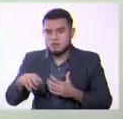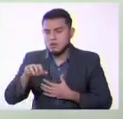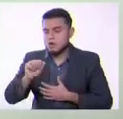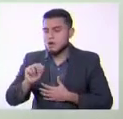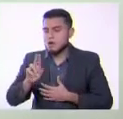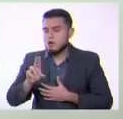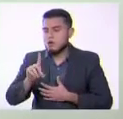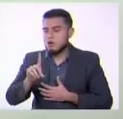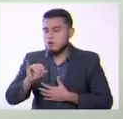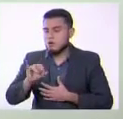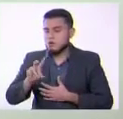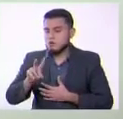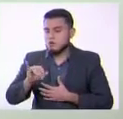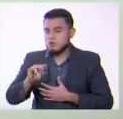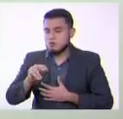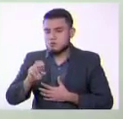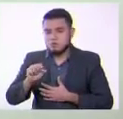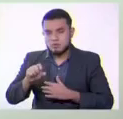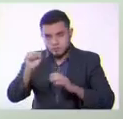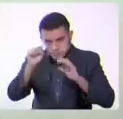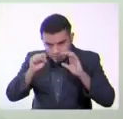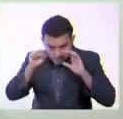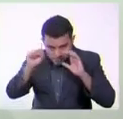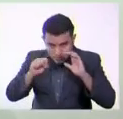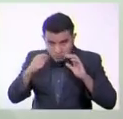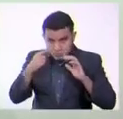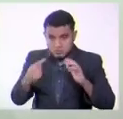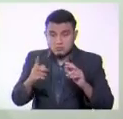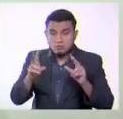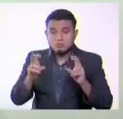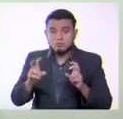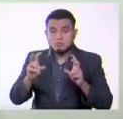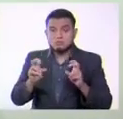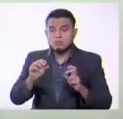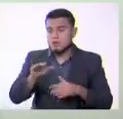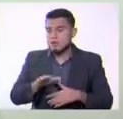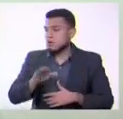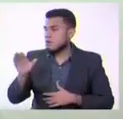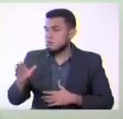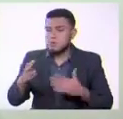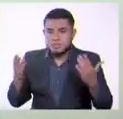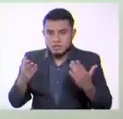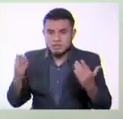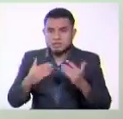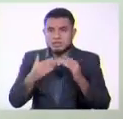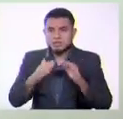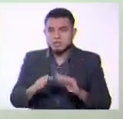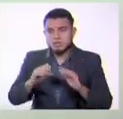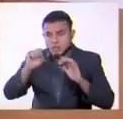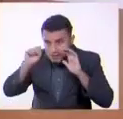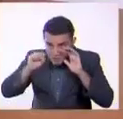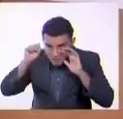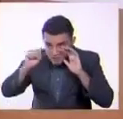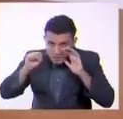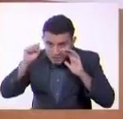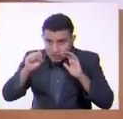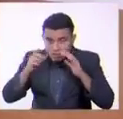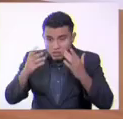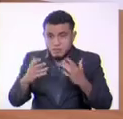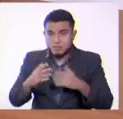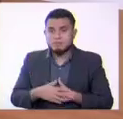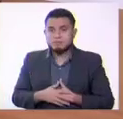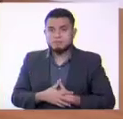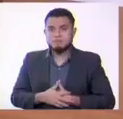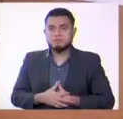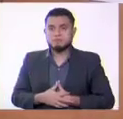el cine, han retomado el tema de la migración para hacer diferentes películas y diferentes producciones